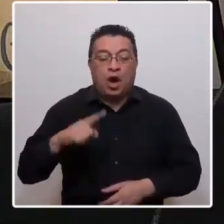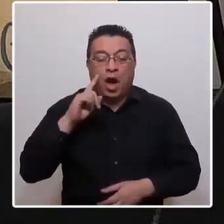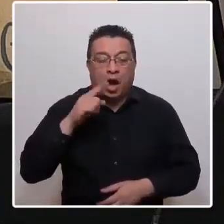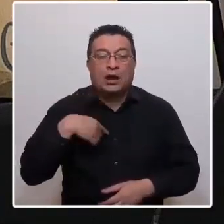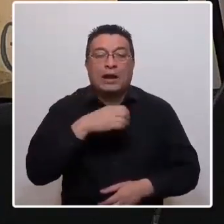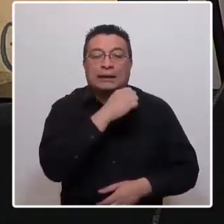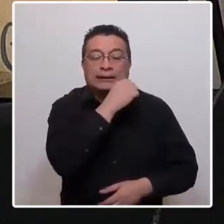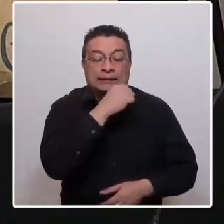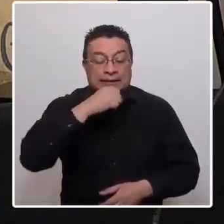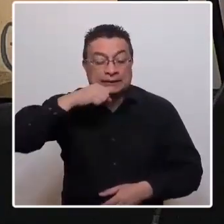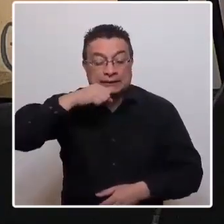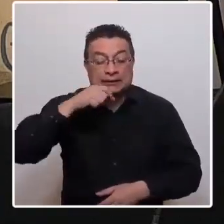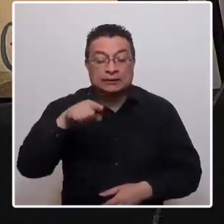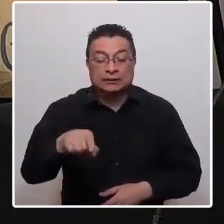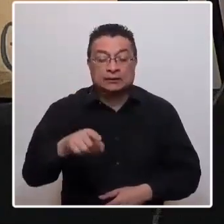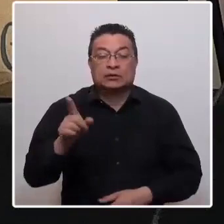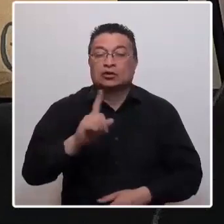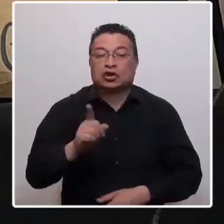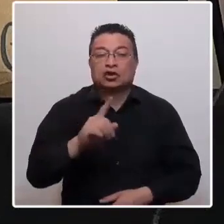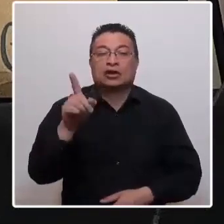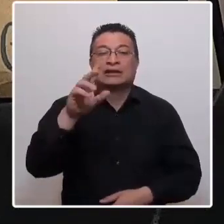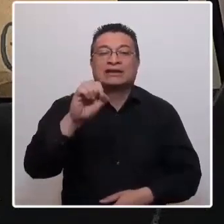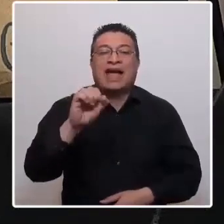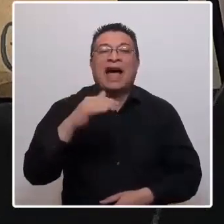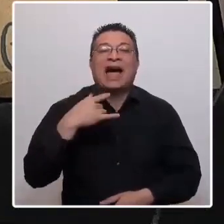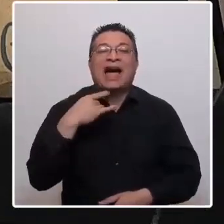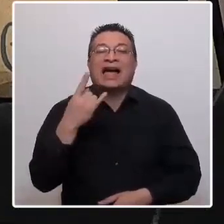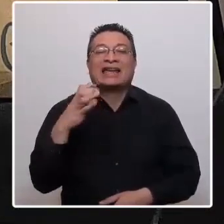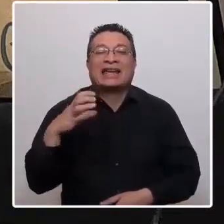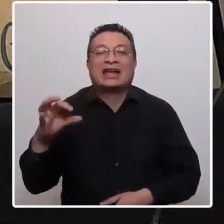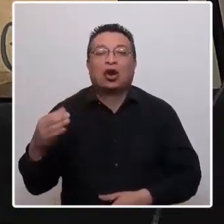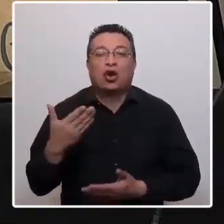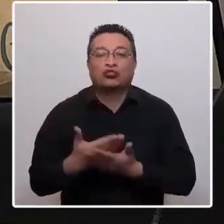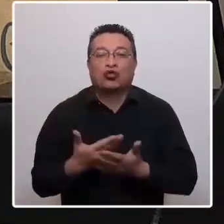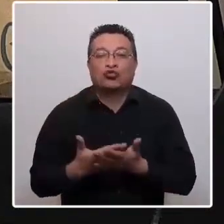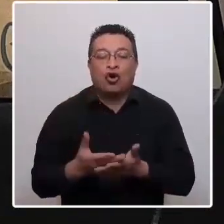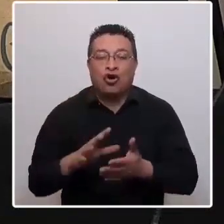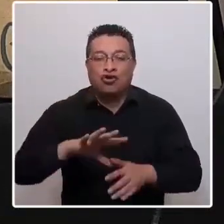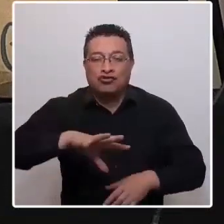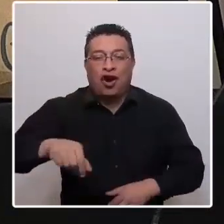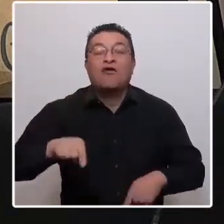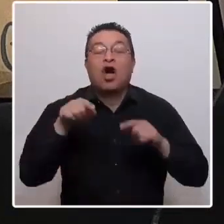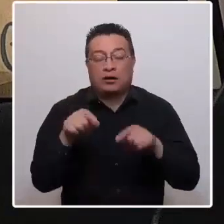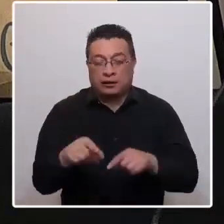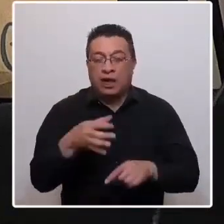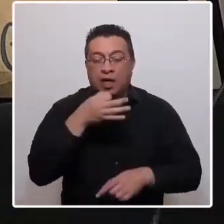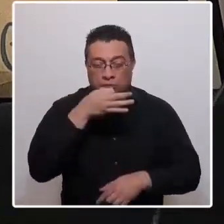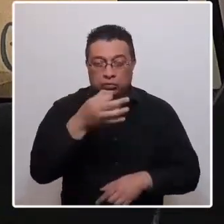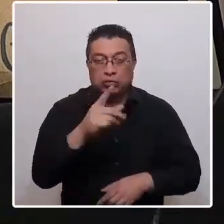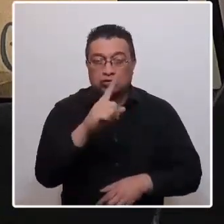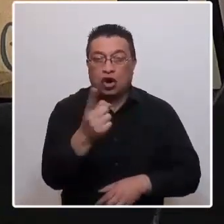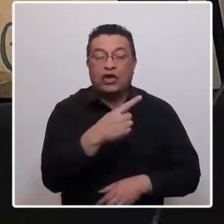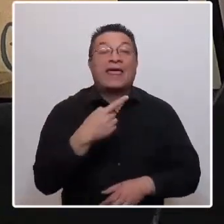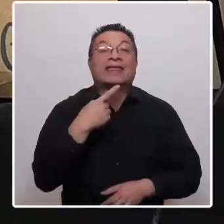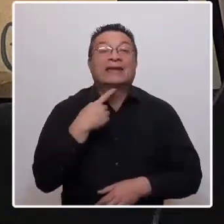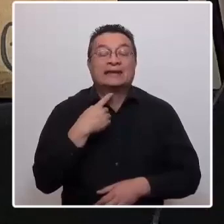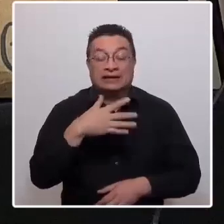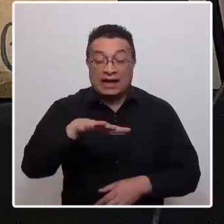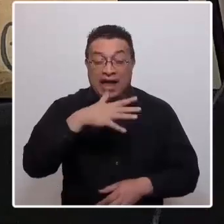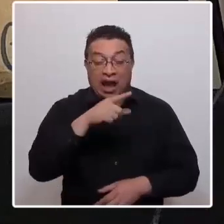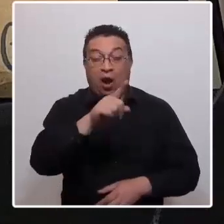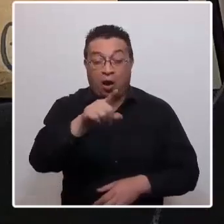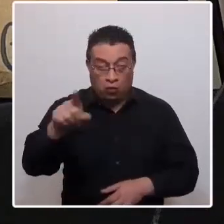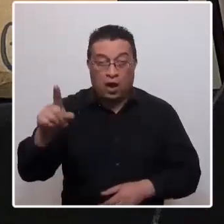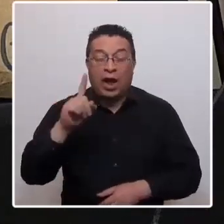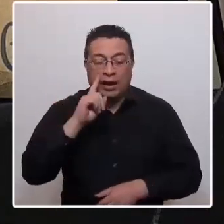sequía, cosa que es saqueo. Llamo también públicamente a los convencionales que tienen intereses de agua y que tienen